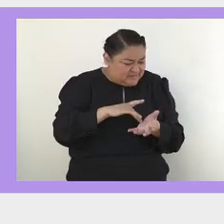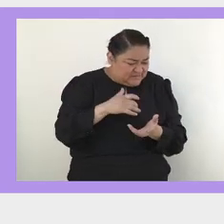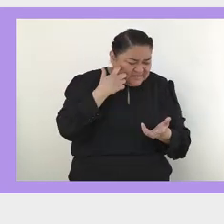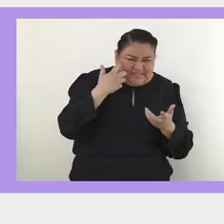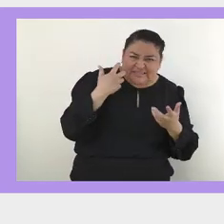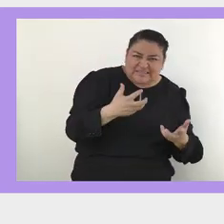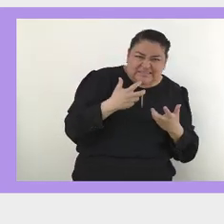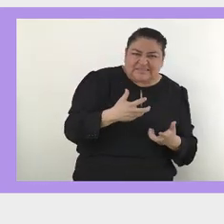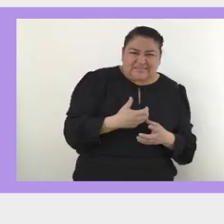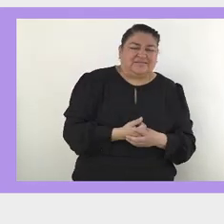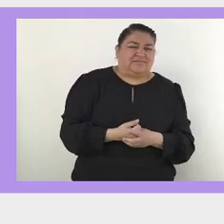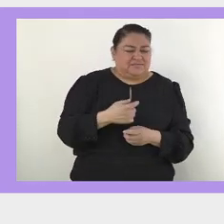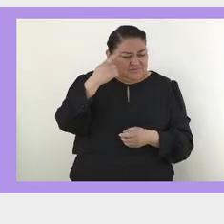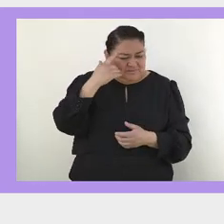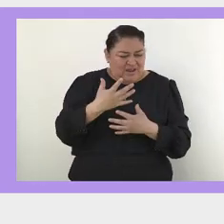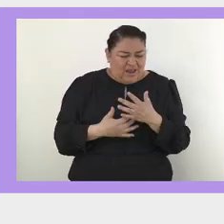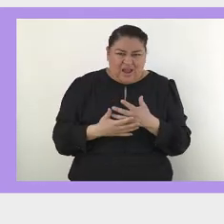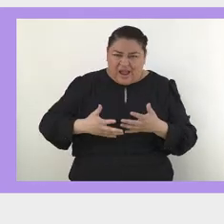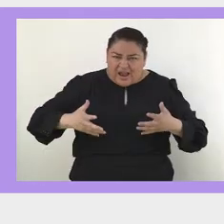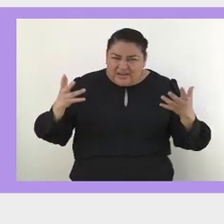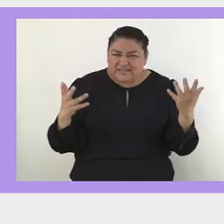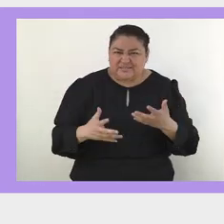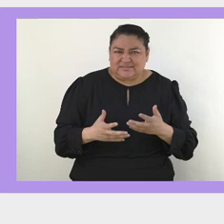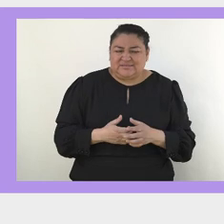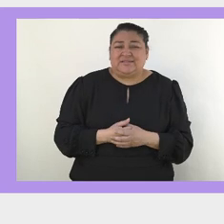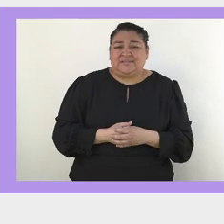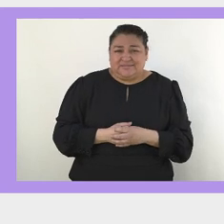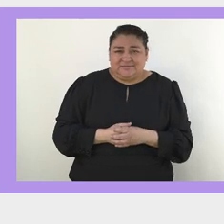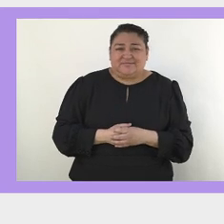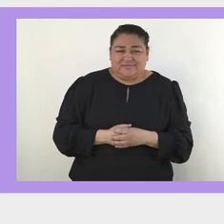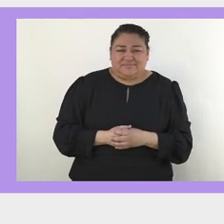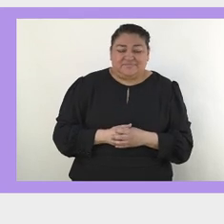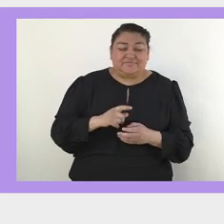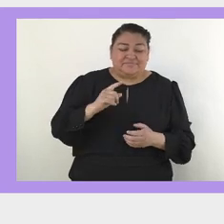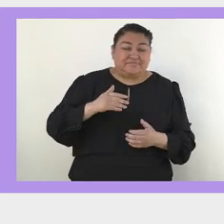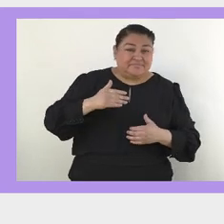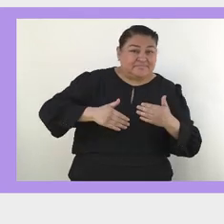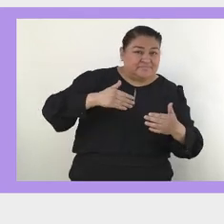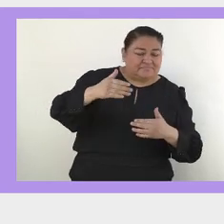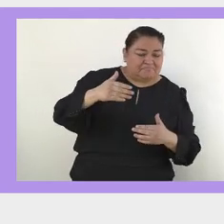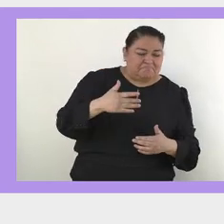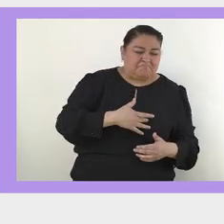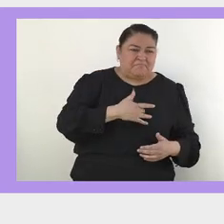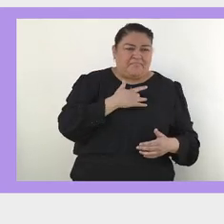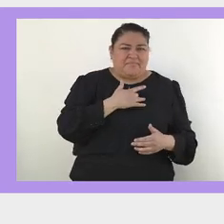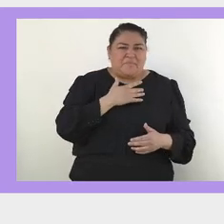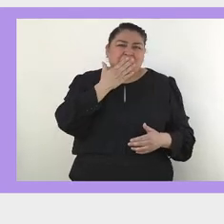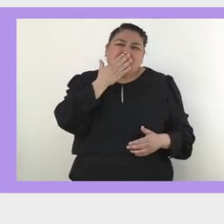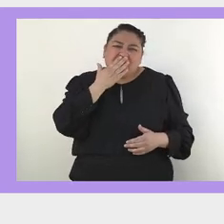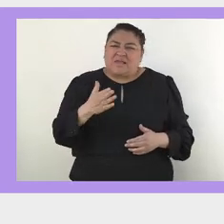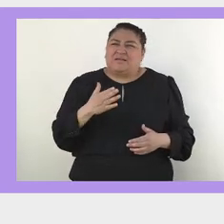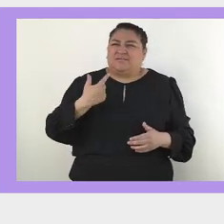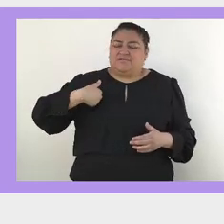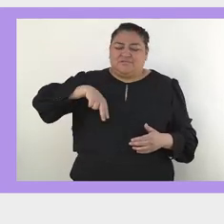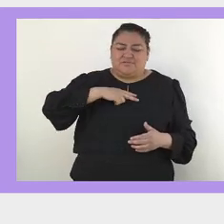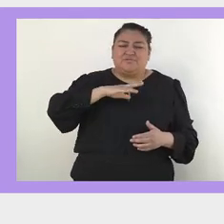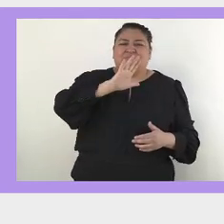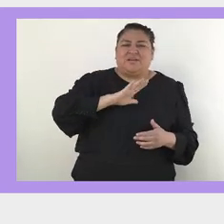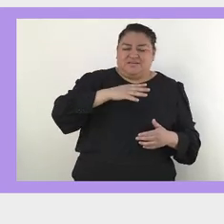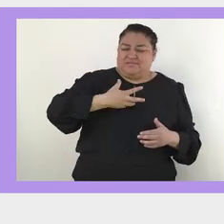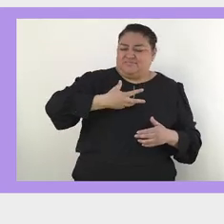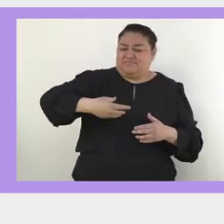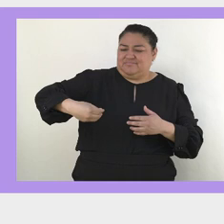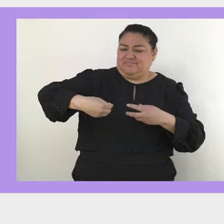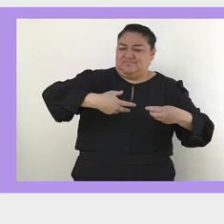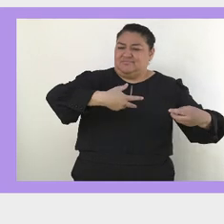el momento de de hacerlo y todo eso pues les digo somos como una cadena de inspiración